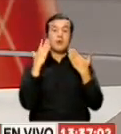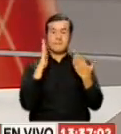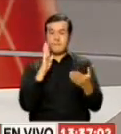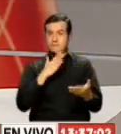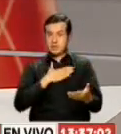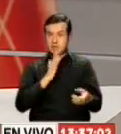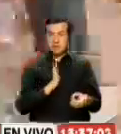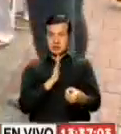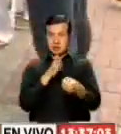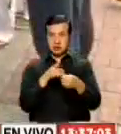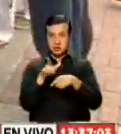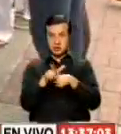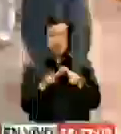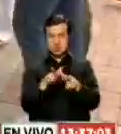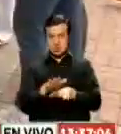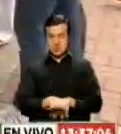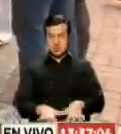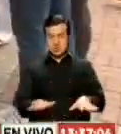destino.